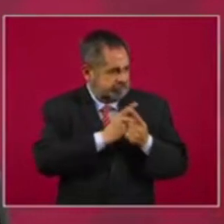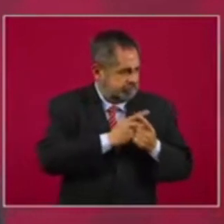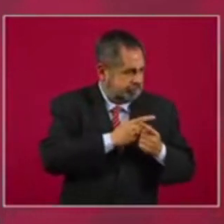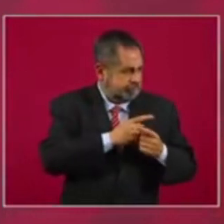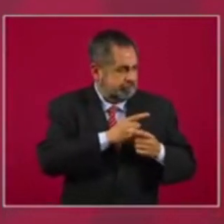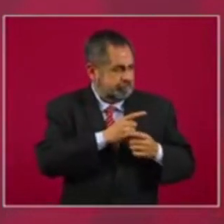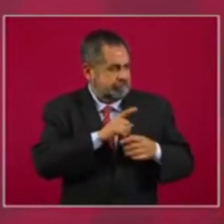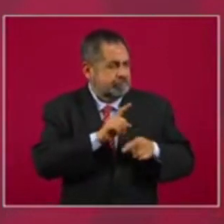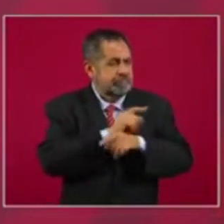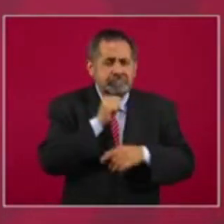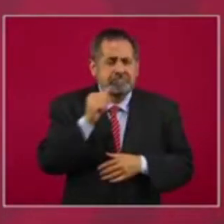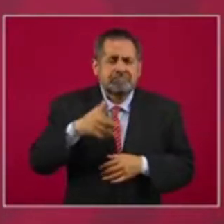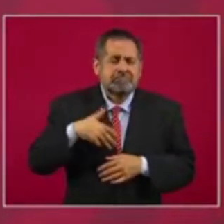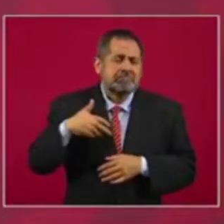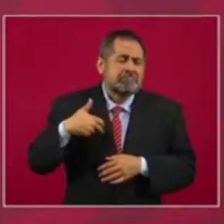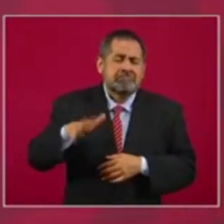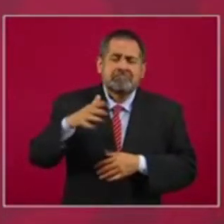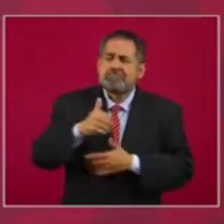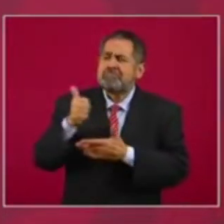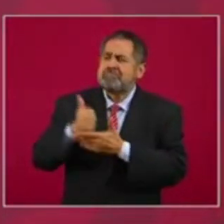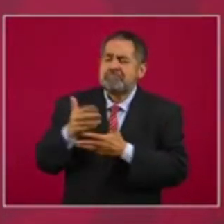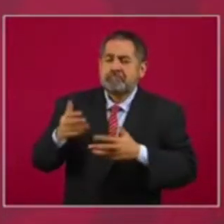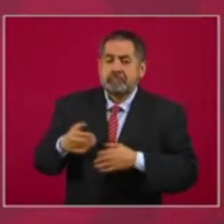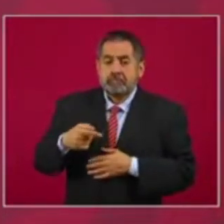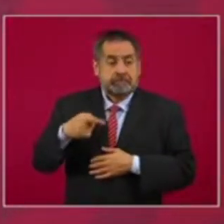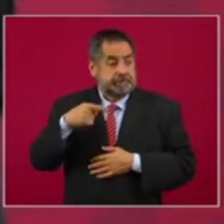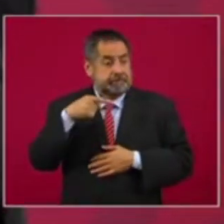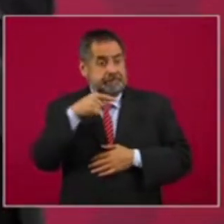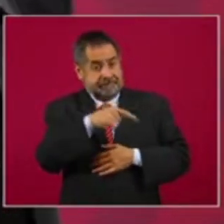allá sí, el mismo día